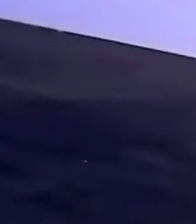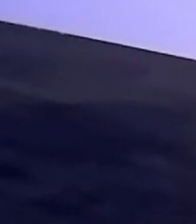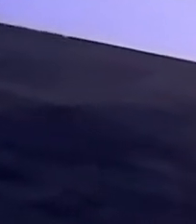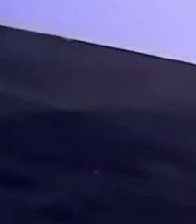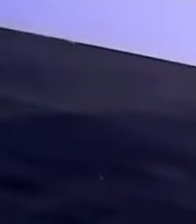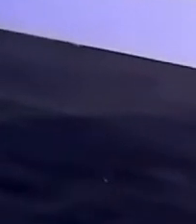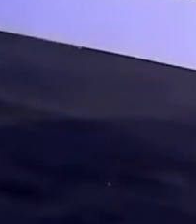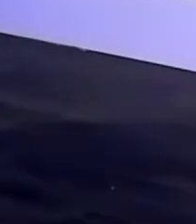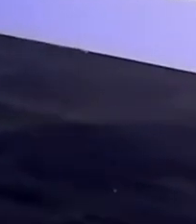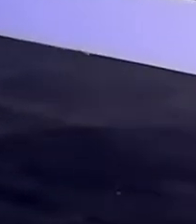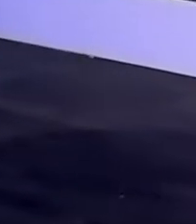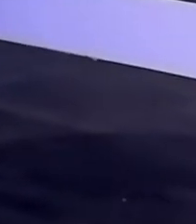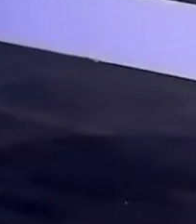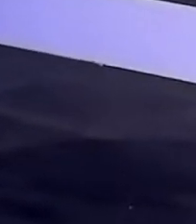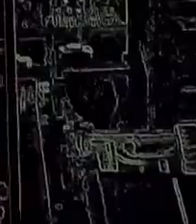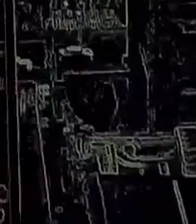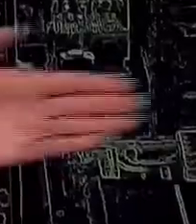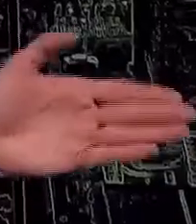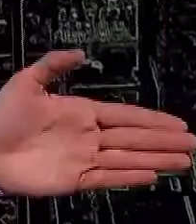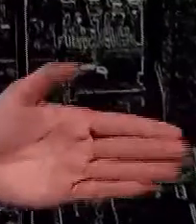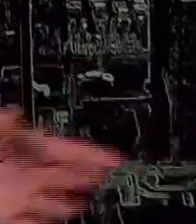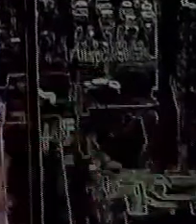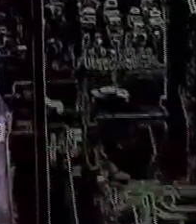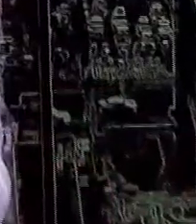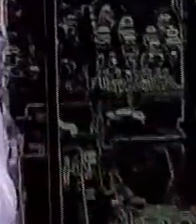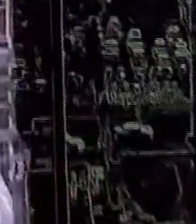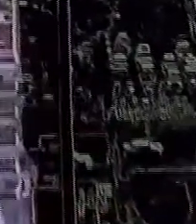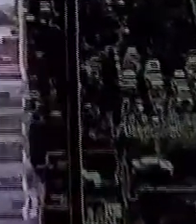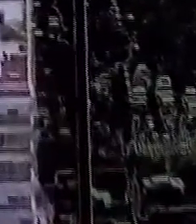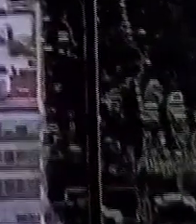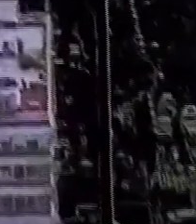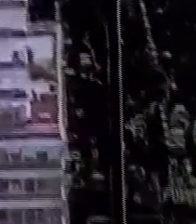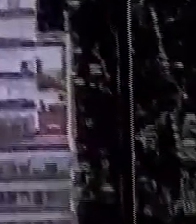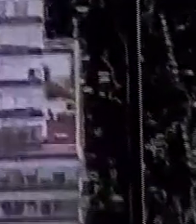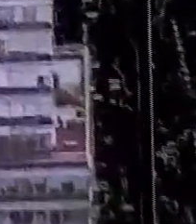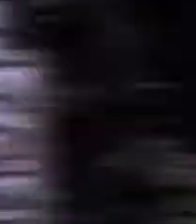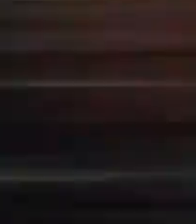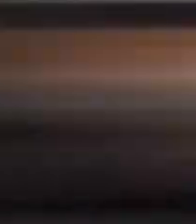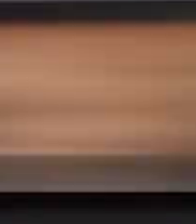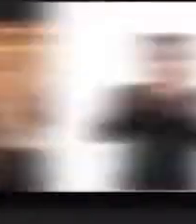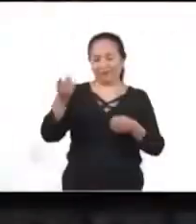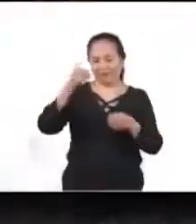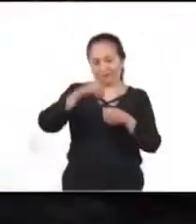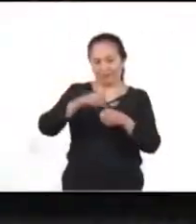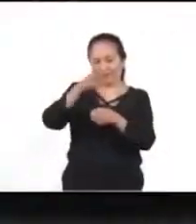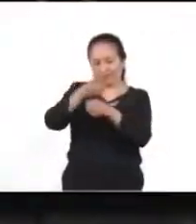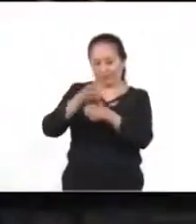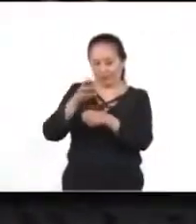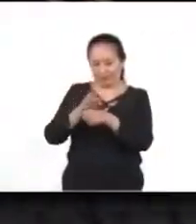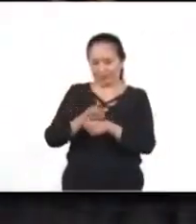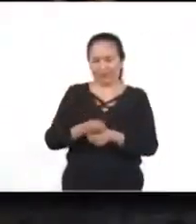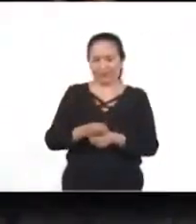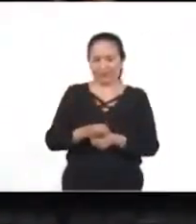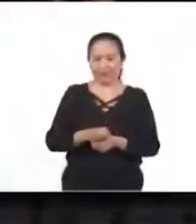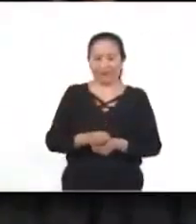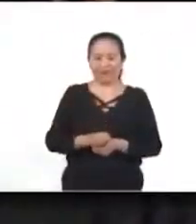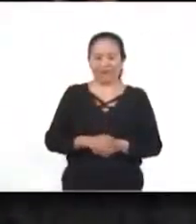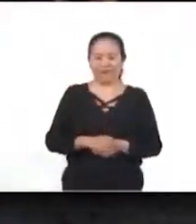los artistas formados en sus aulas. La verdad, una belleza de celebración. Los invitamos